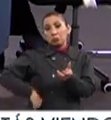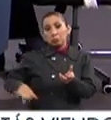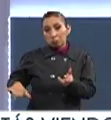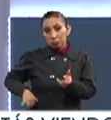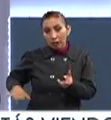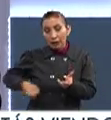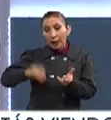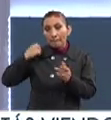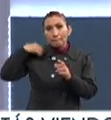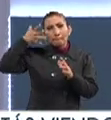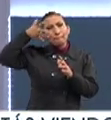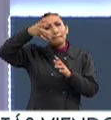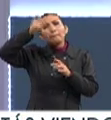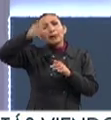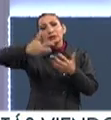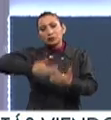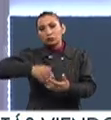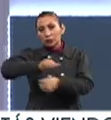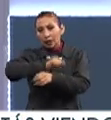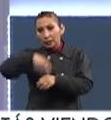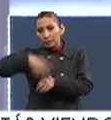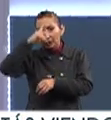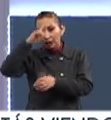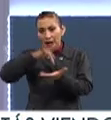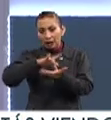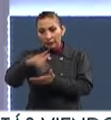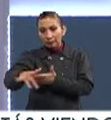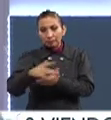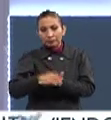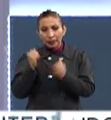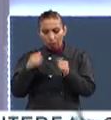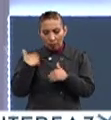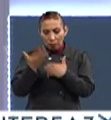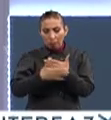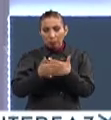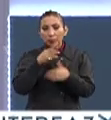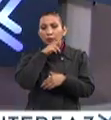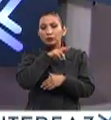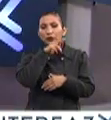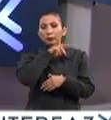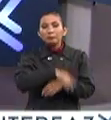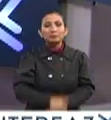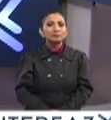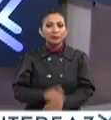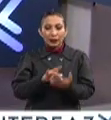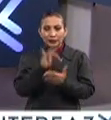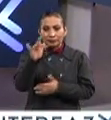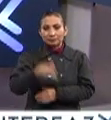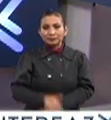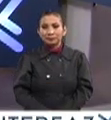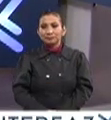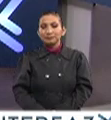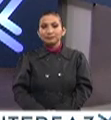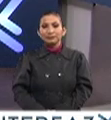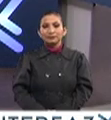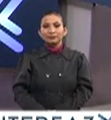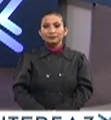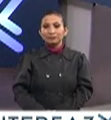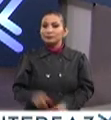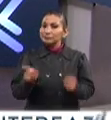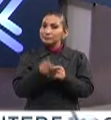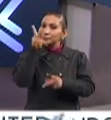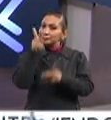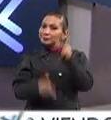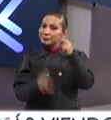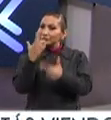interesante proyección de lo que es la industria automotriz en México. Gracias, y seguramente nos vemos pronto para hablar más al respecto. Eso es. Gracias. Vamos a hacer